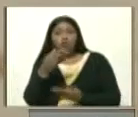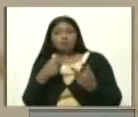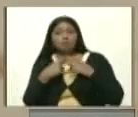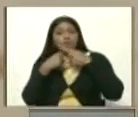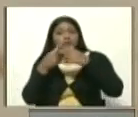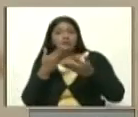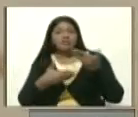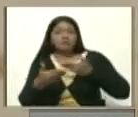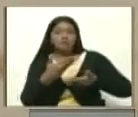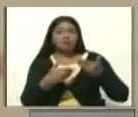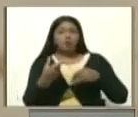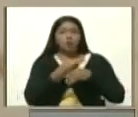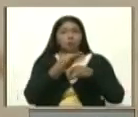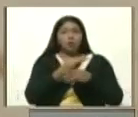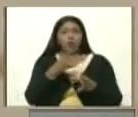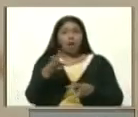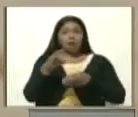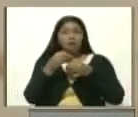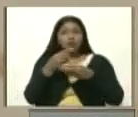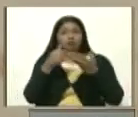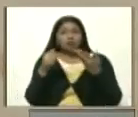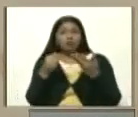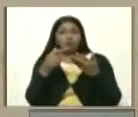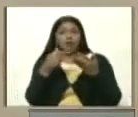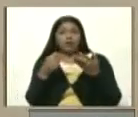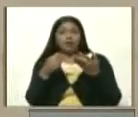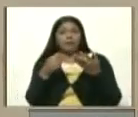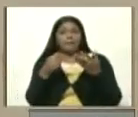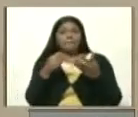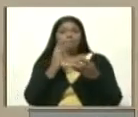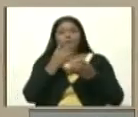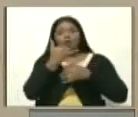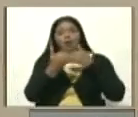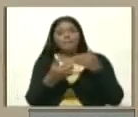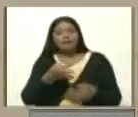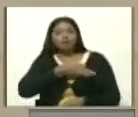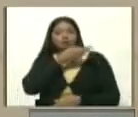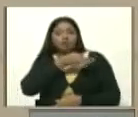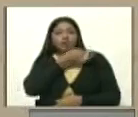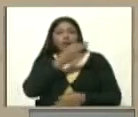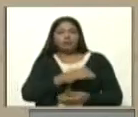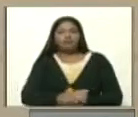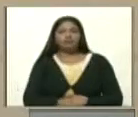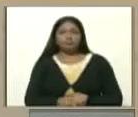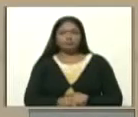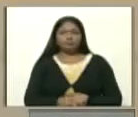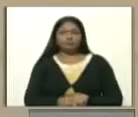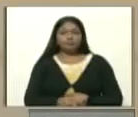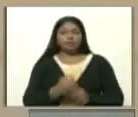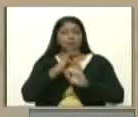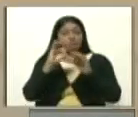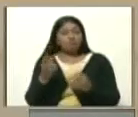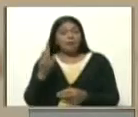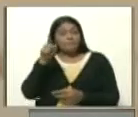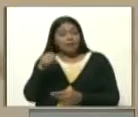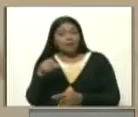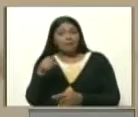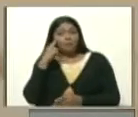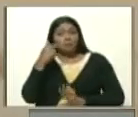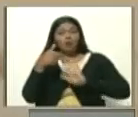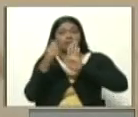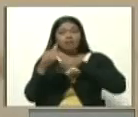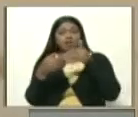al gobierno venezolano en la adquisición de insumos para los programas sociales. También representó a Venezuela